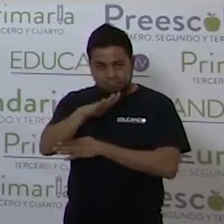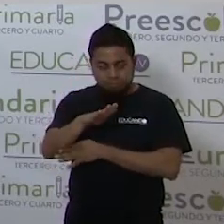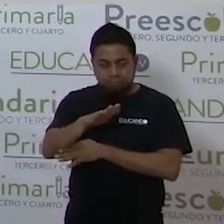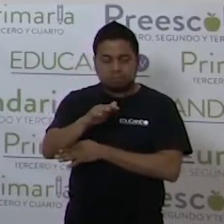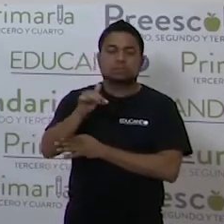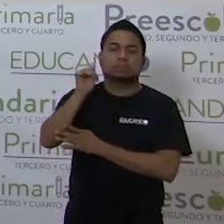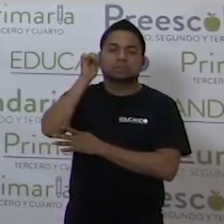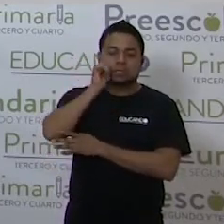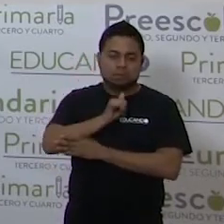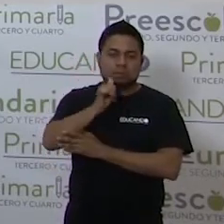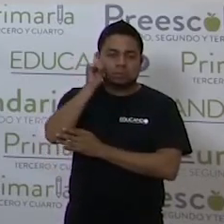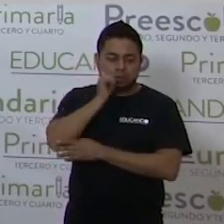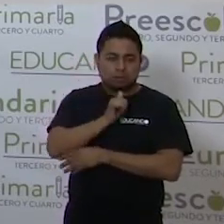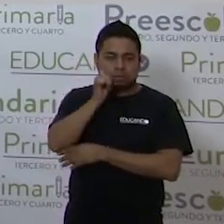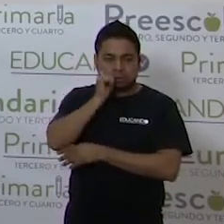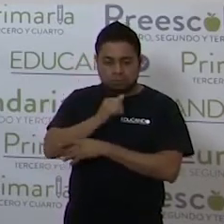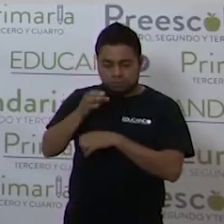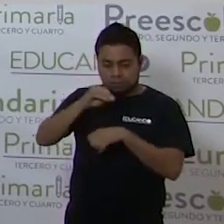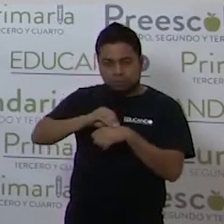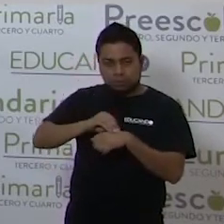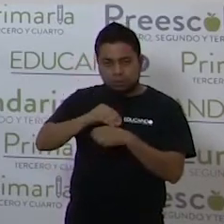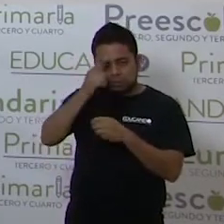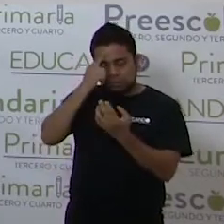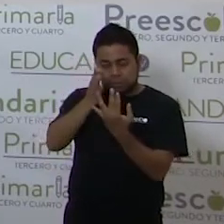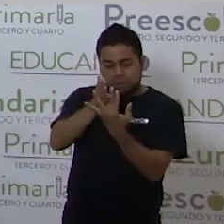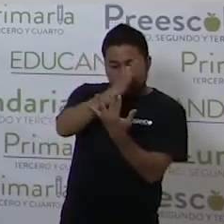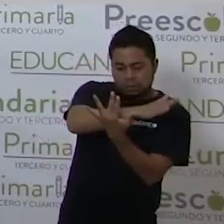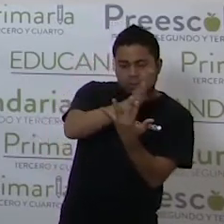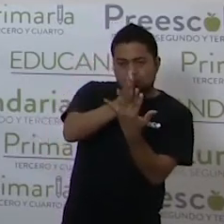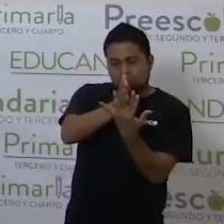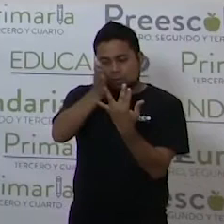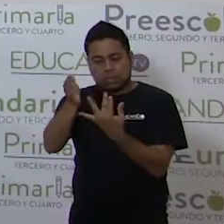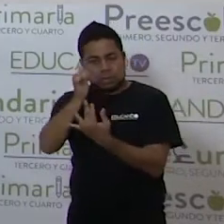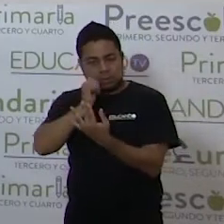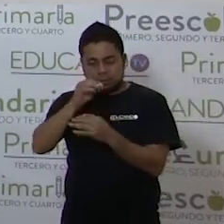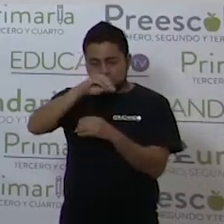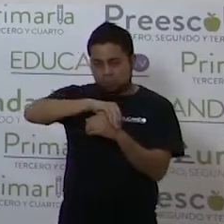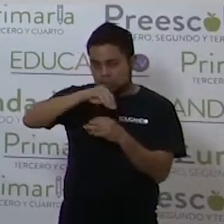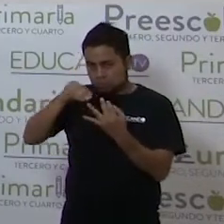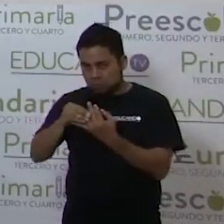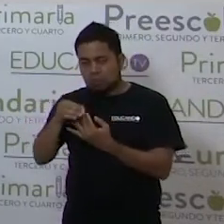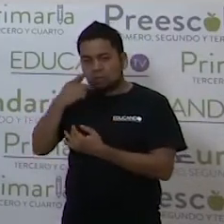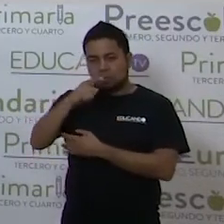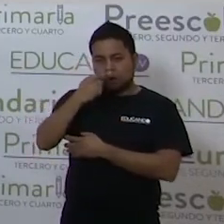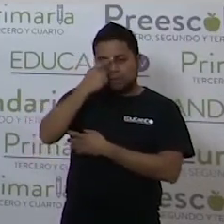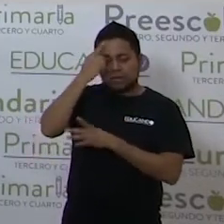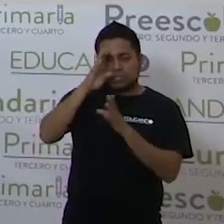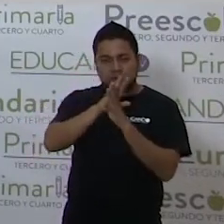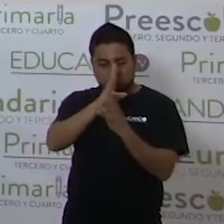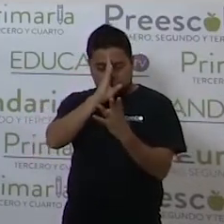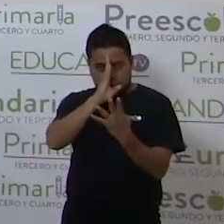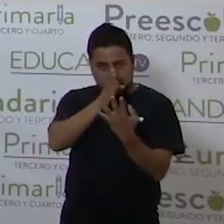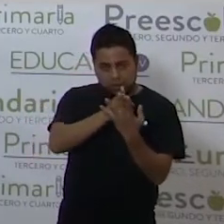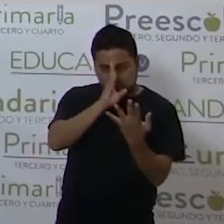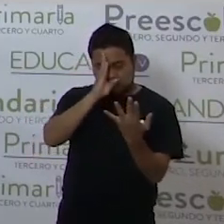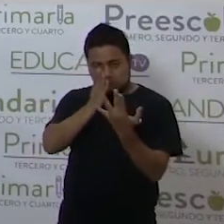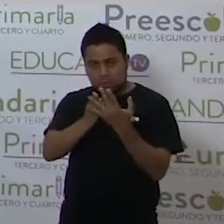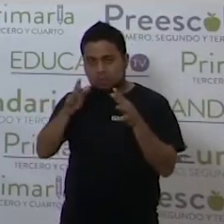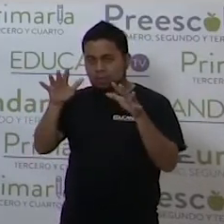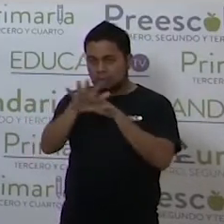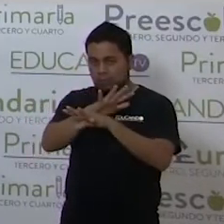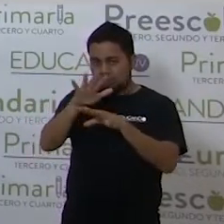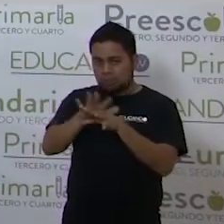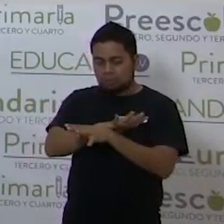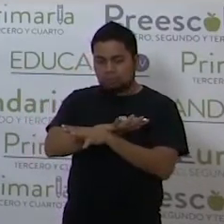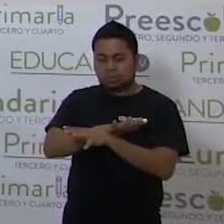siempre se hace en los dos miembros pero es más fácil hacerlo directamente y cambiarlo así el